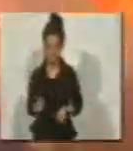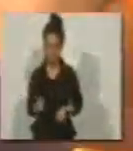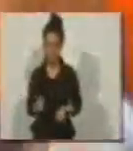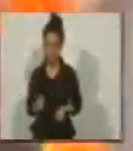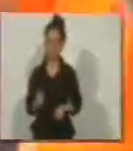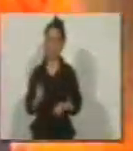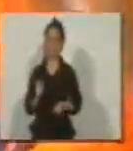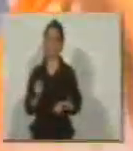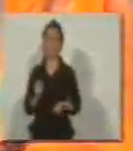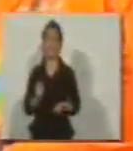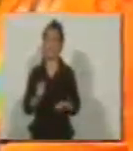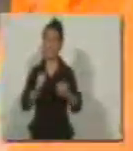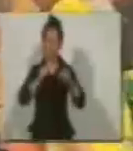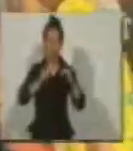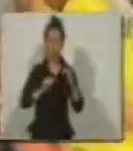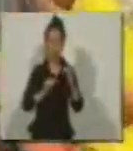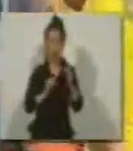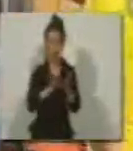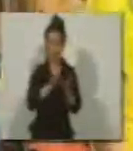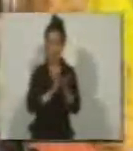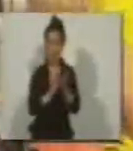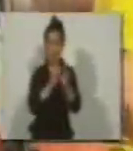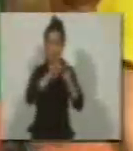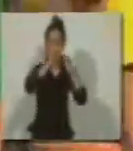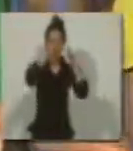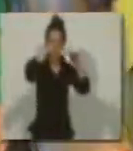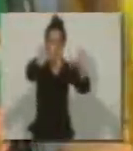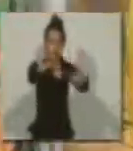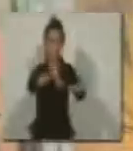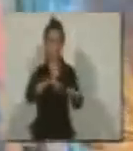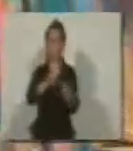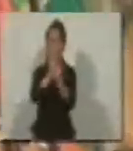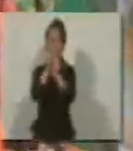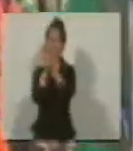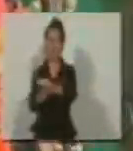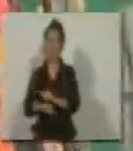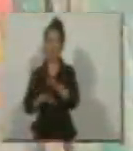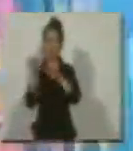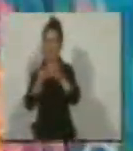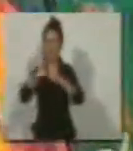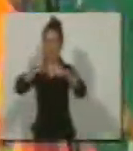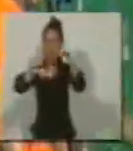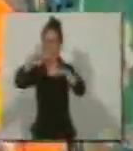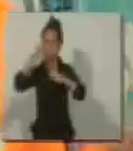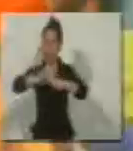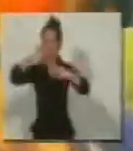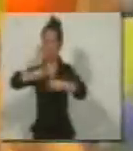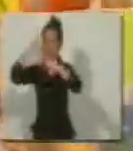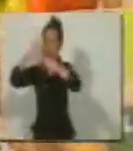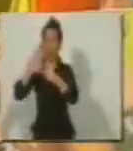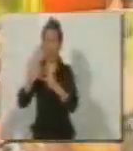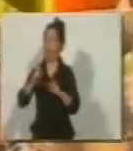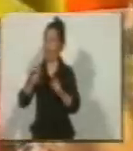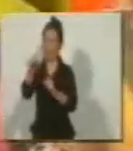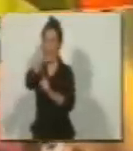por cemento, ya la mierda todo mi paisaje natural. Centros